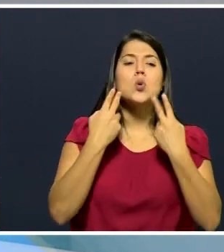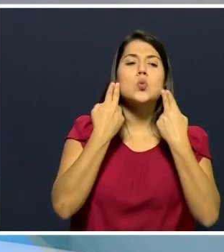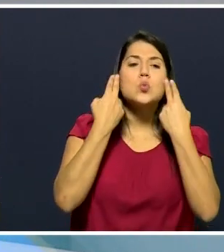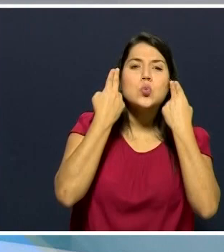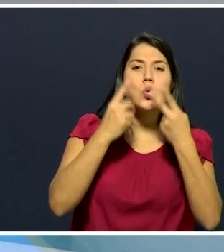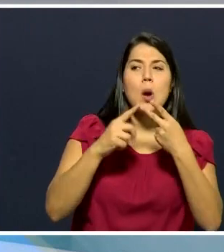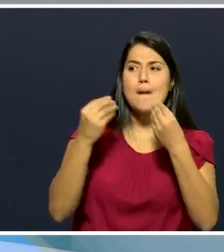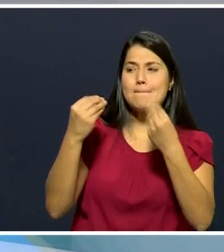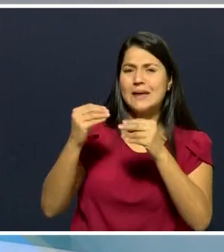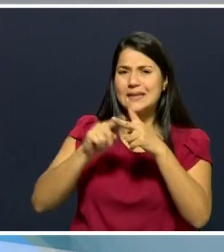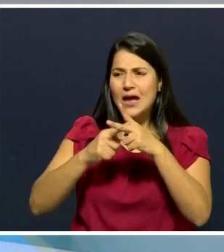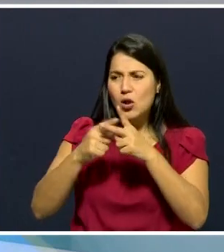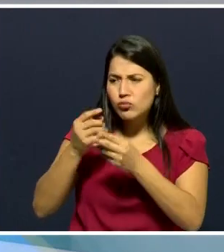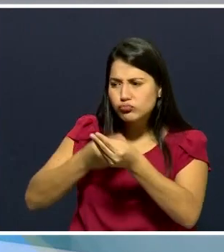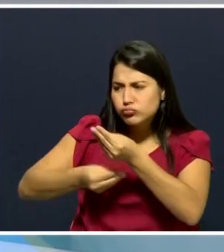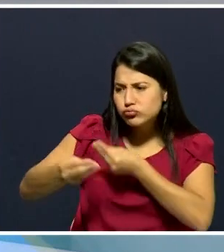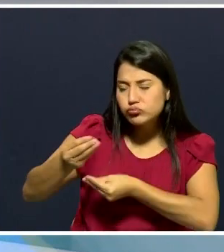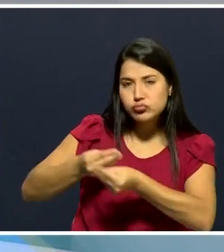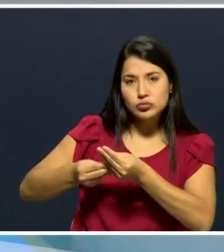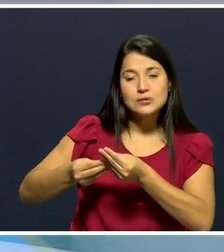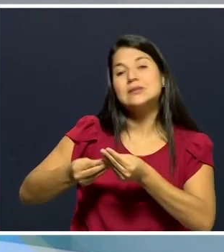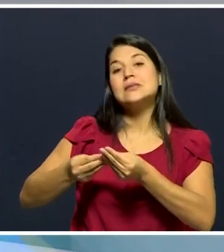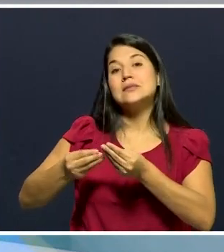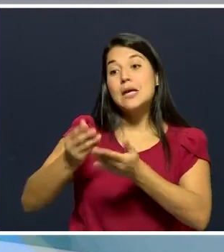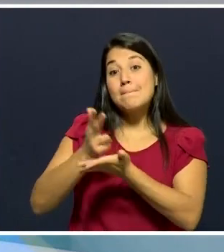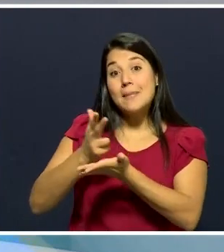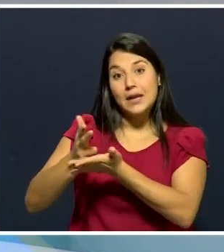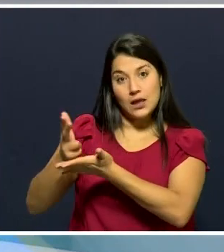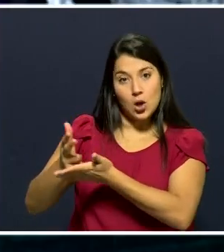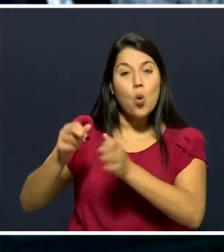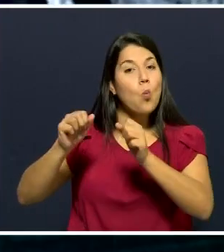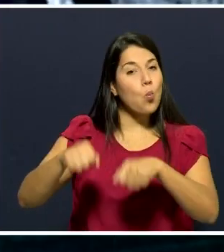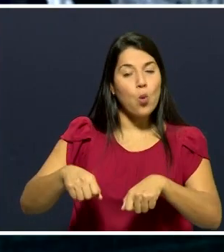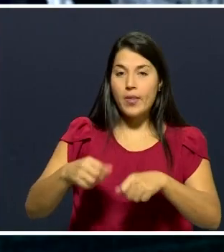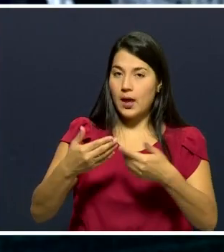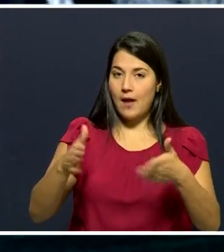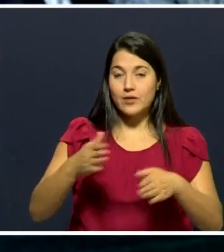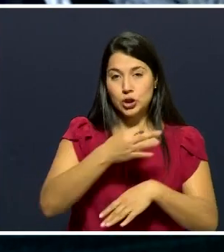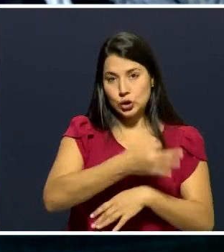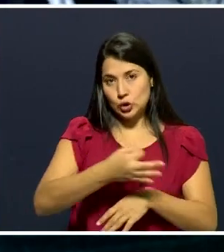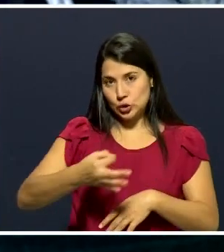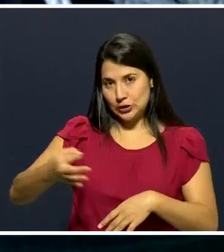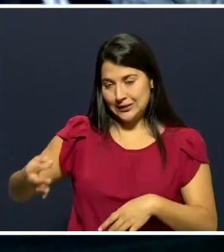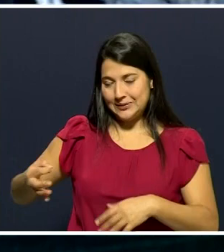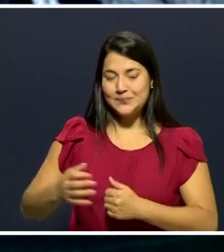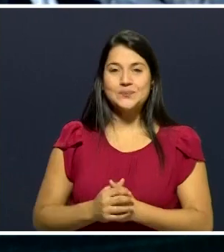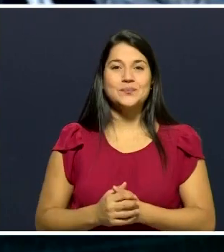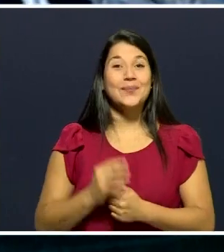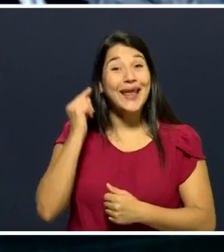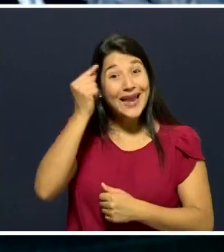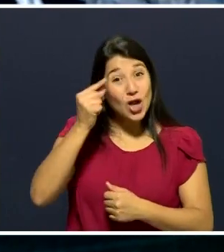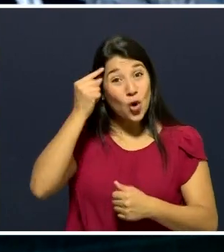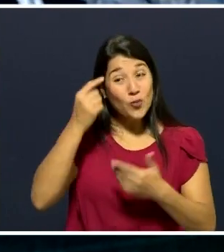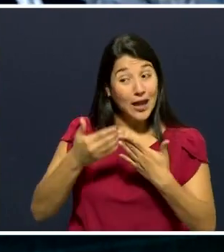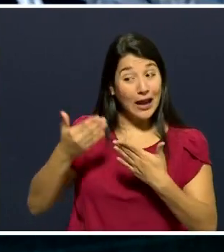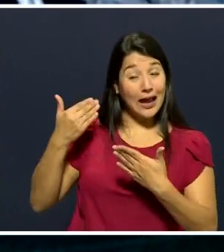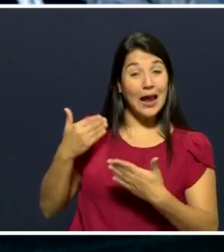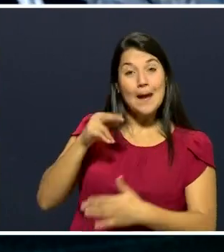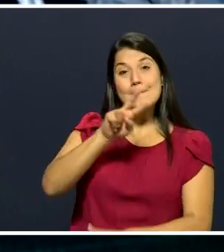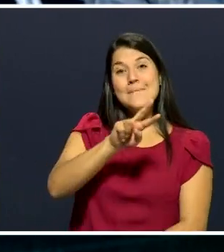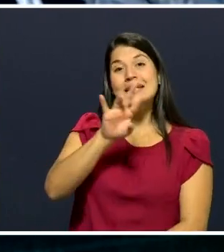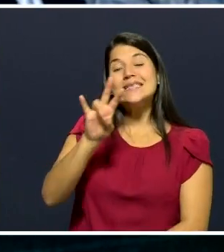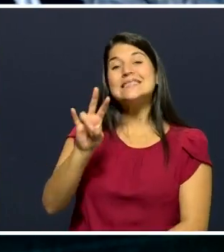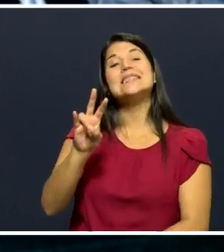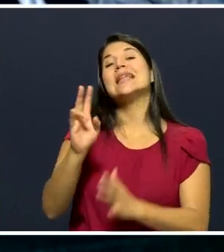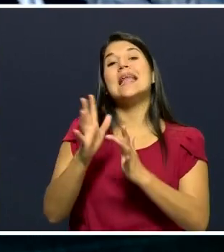repuestos y parqueos podrán funcionar todos los días. El gobierno anunció el pasado 27 de abril una